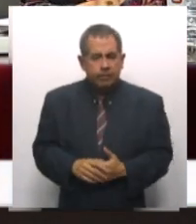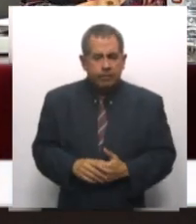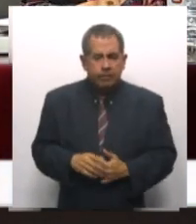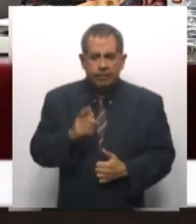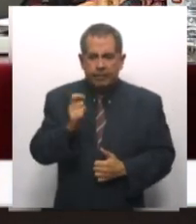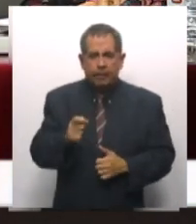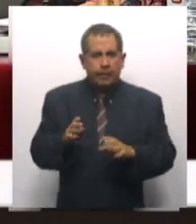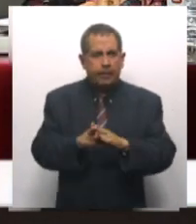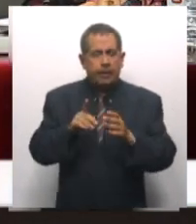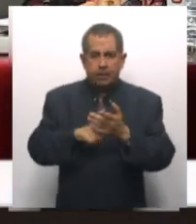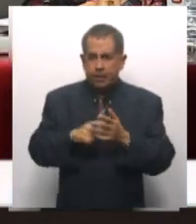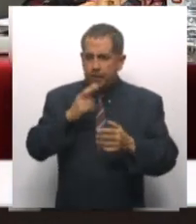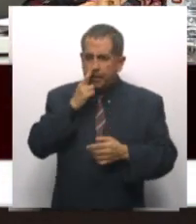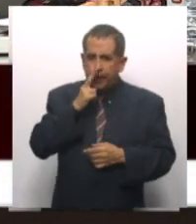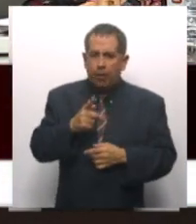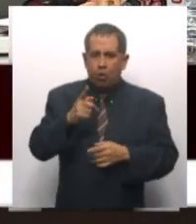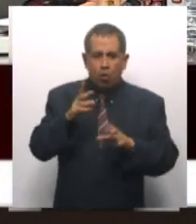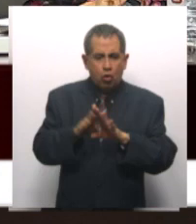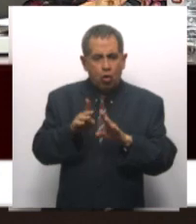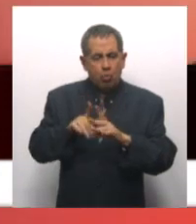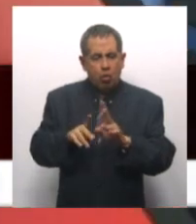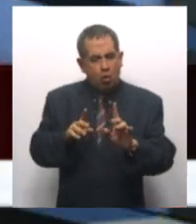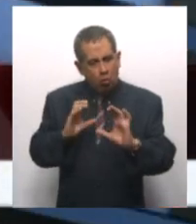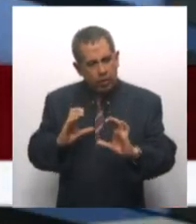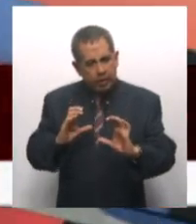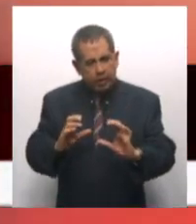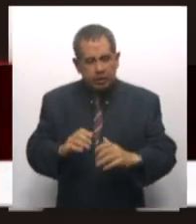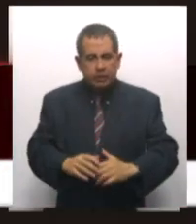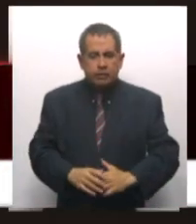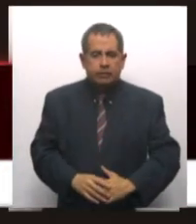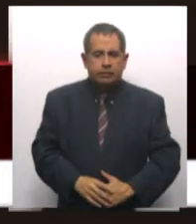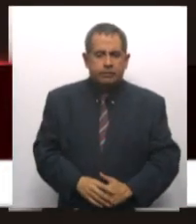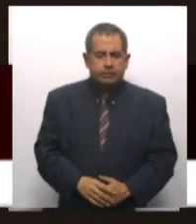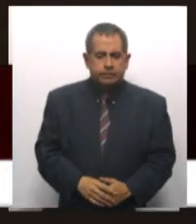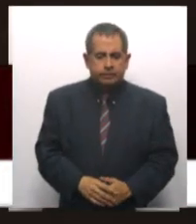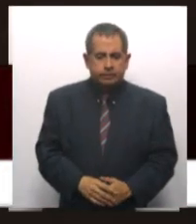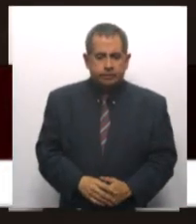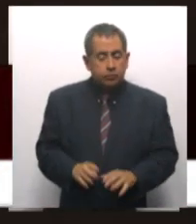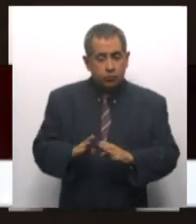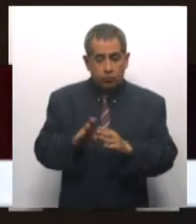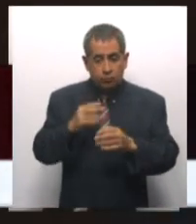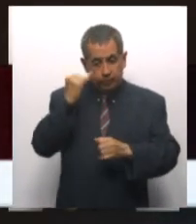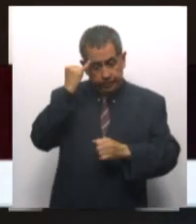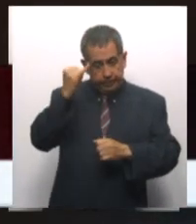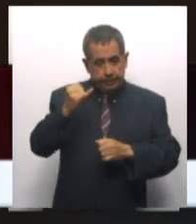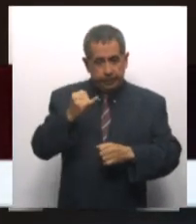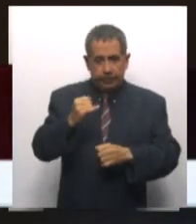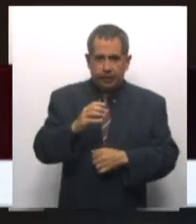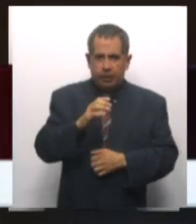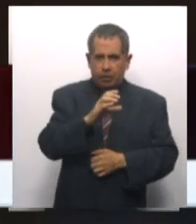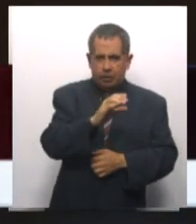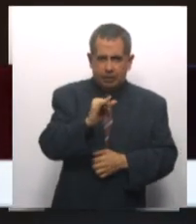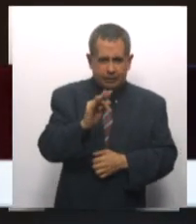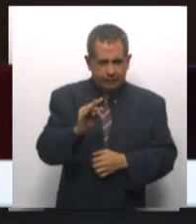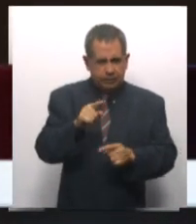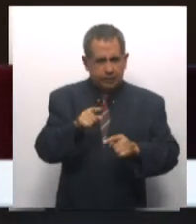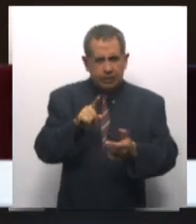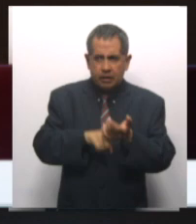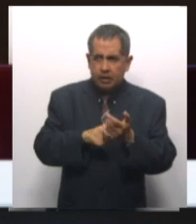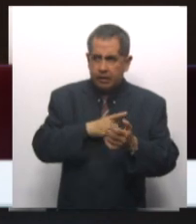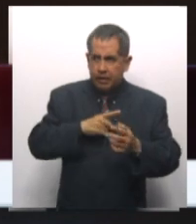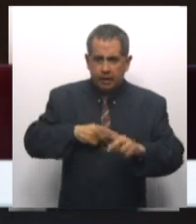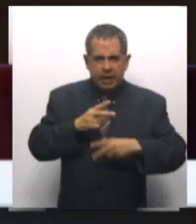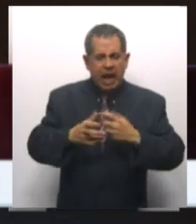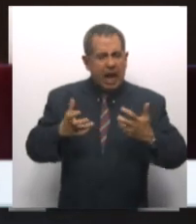Es mejor prevenir que lamentar. La idea es fortalecer la Unidad de Inteligencia Financiera. Lo que debería